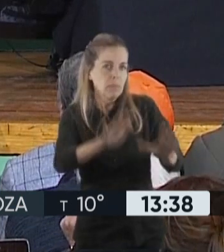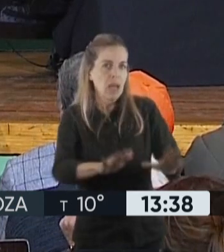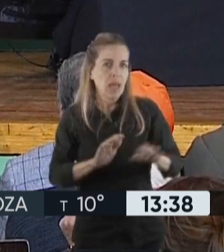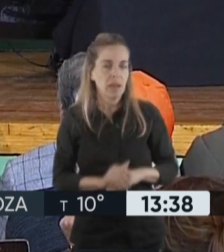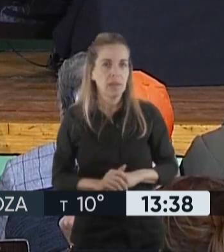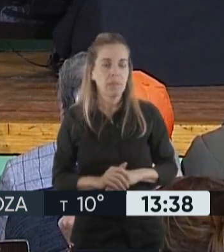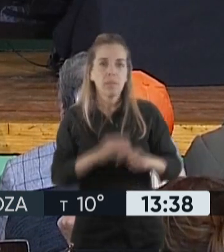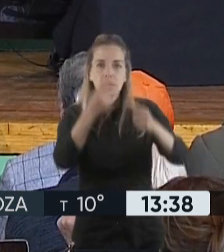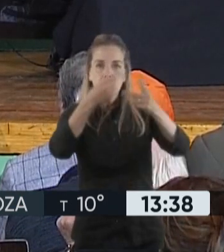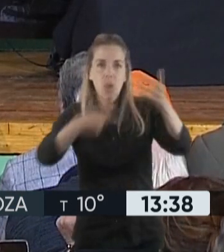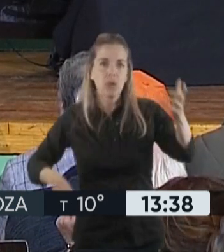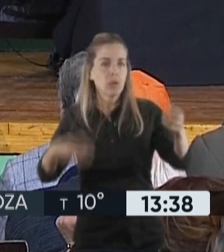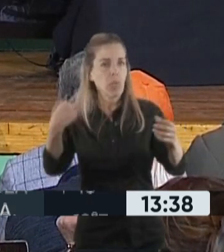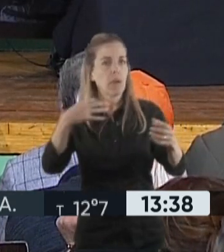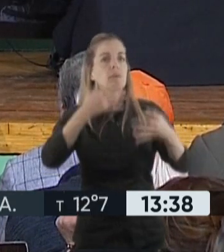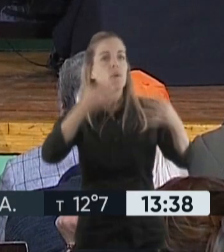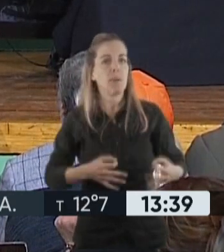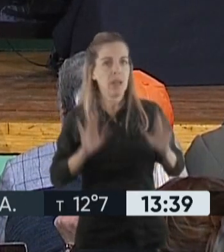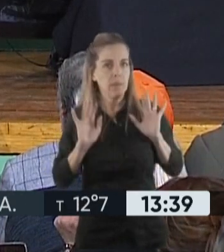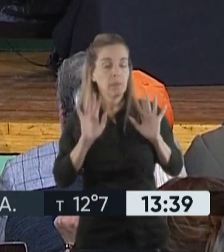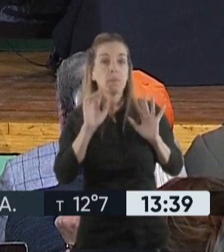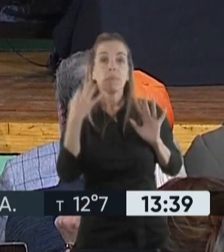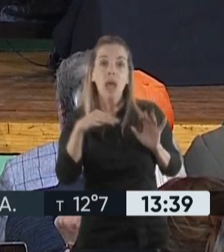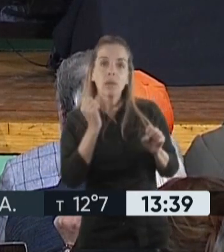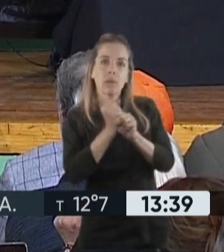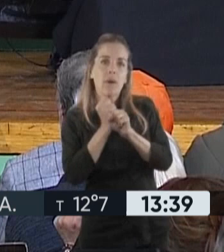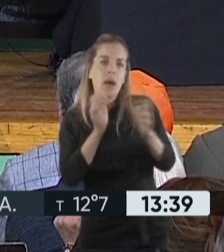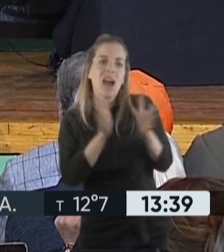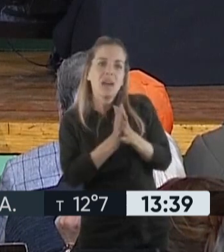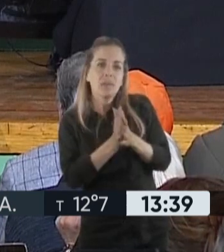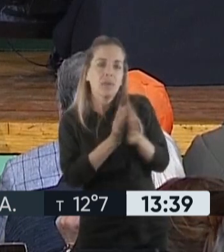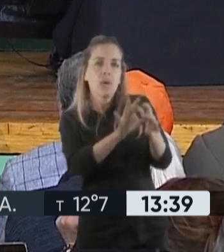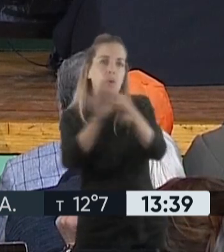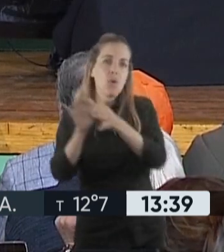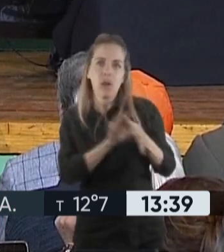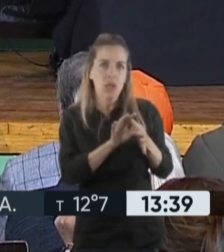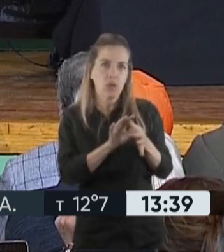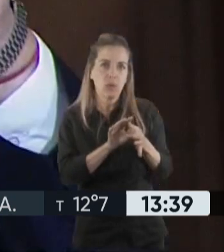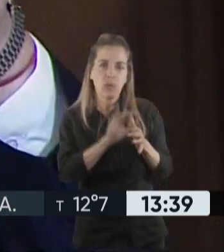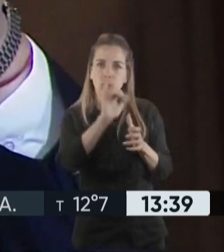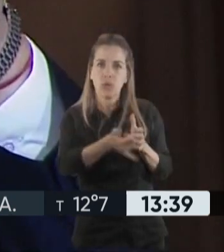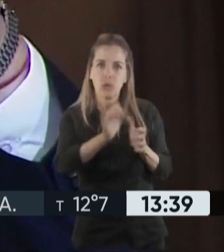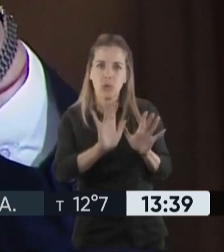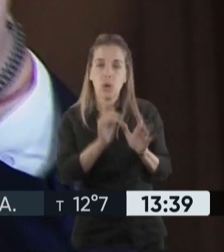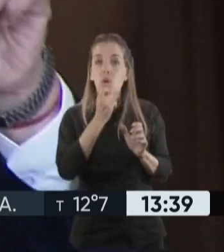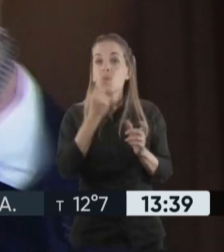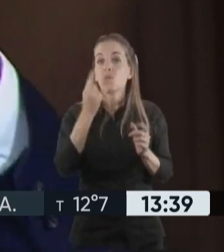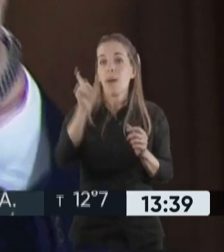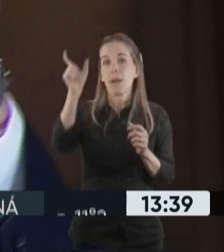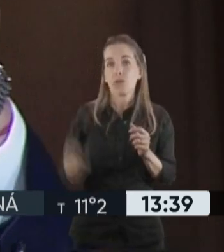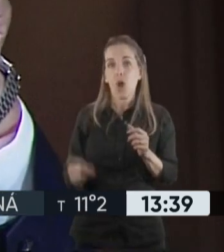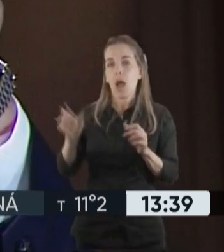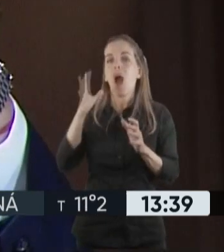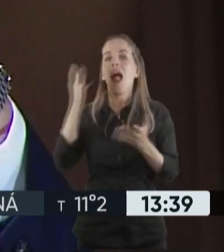Todo eso tenemos que hacer, y lo tenemos que hacer unidos, más unidos que nunca. Y cuando alguien nos quiera